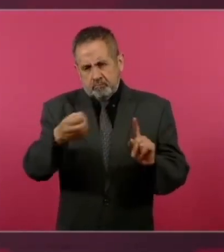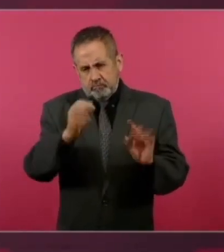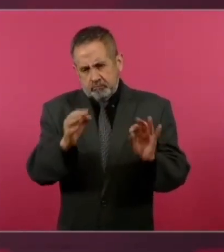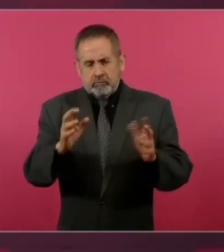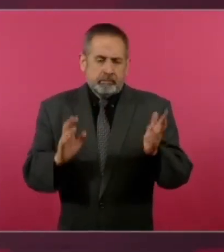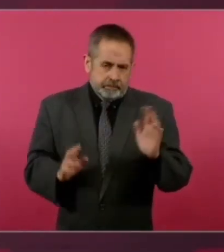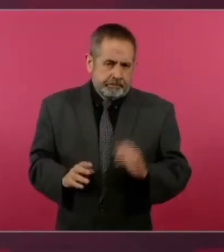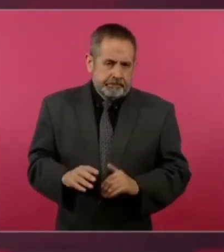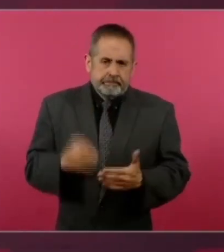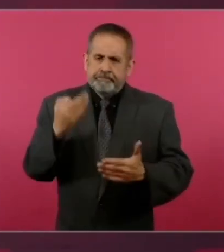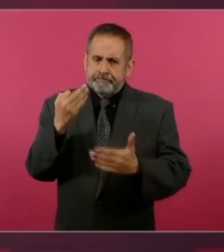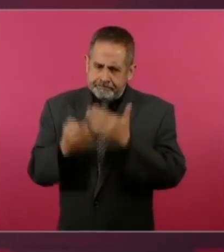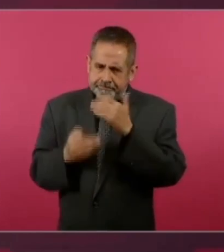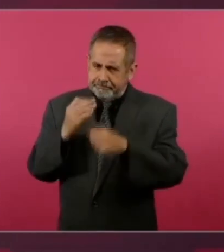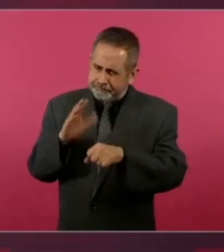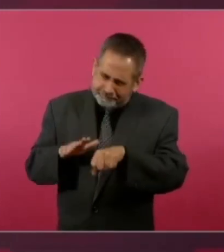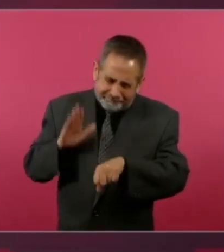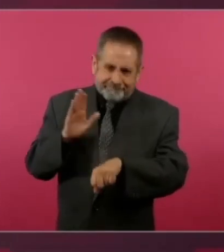Pero hace falta más.